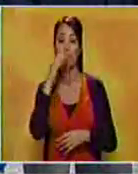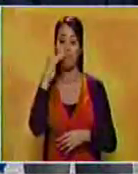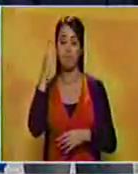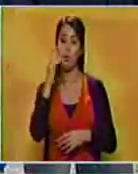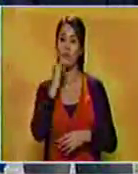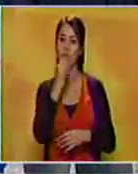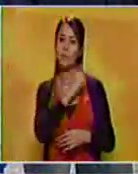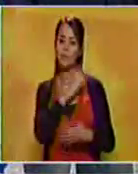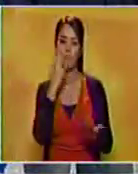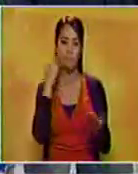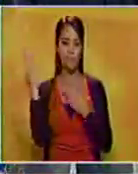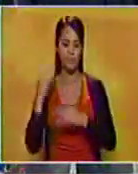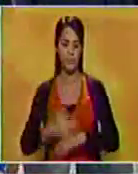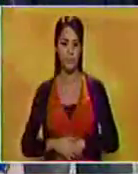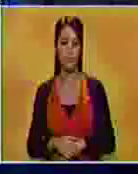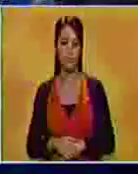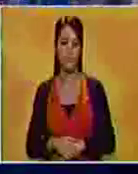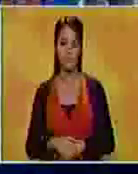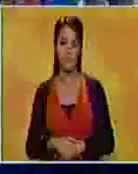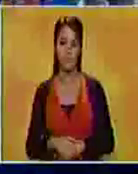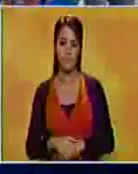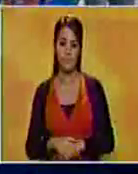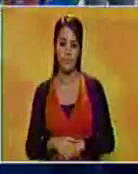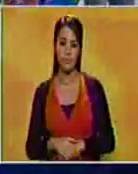formación retornamos con ustedes estudio